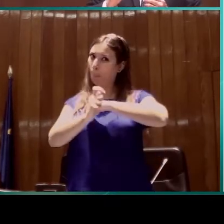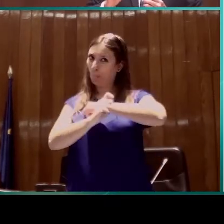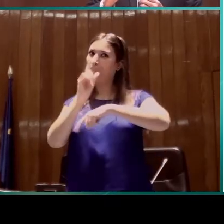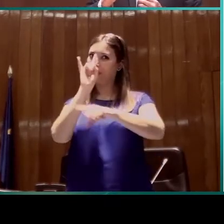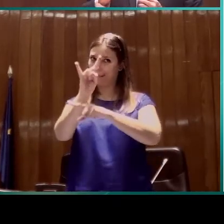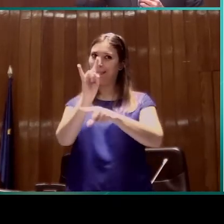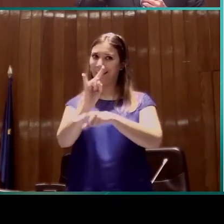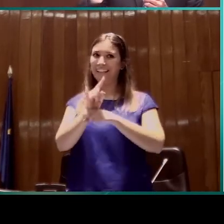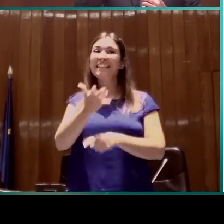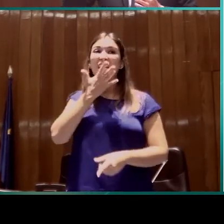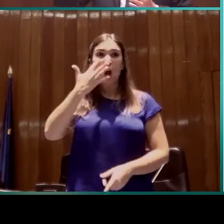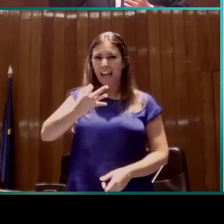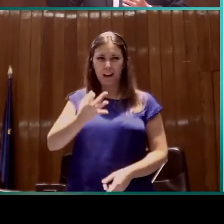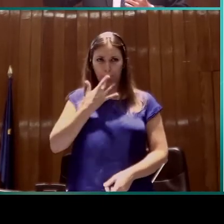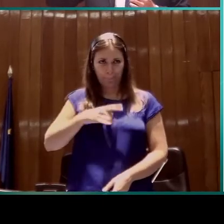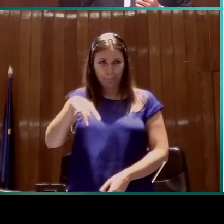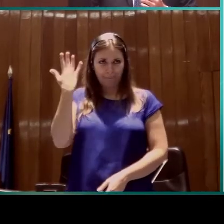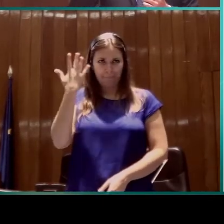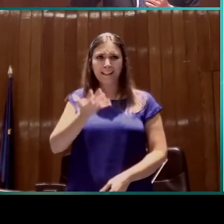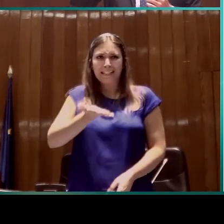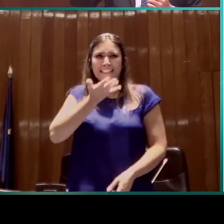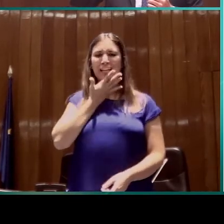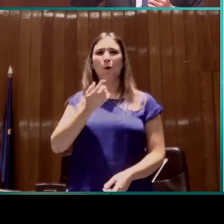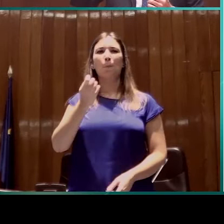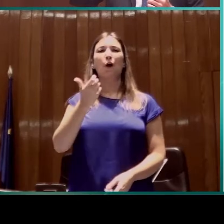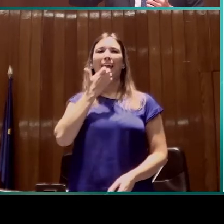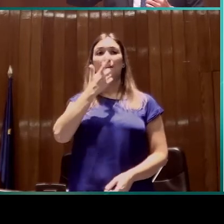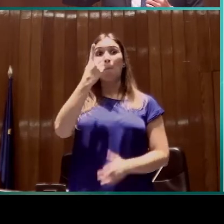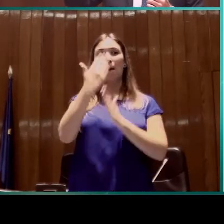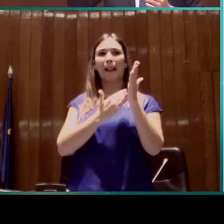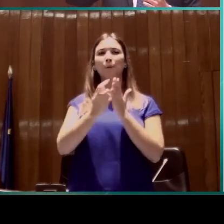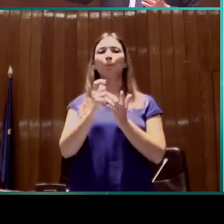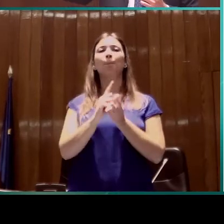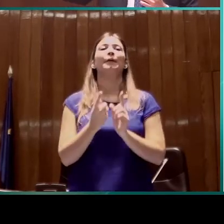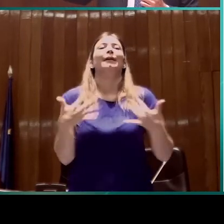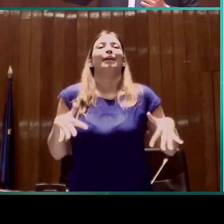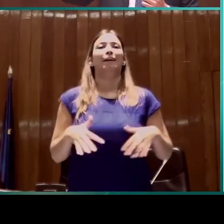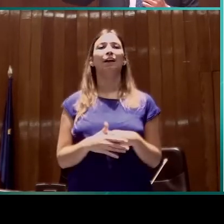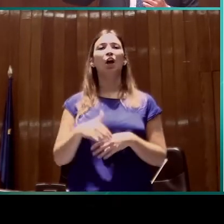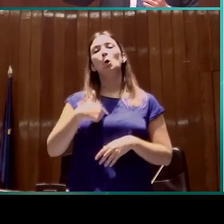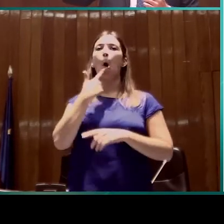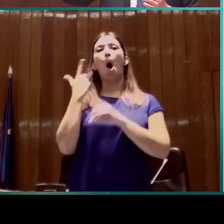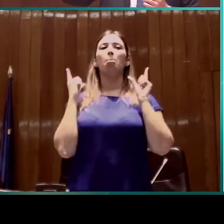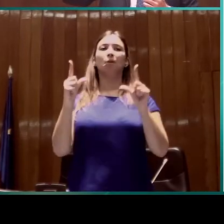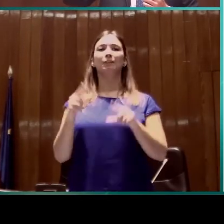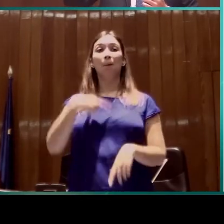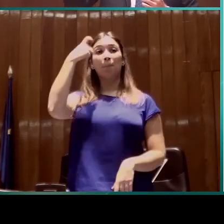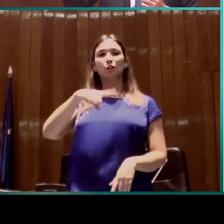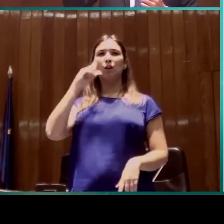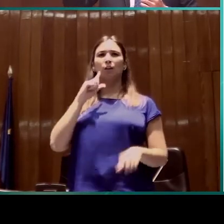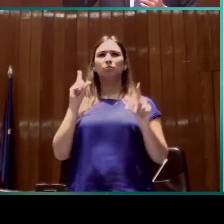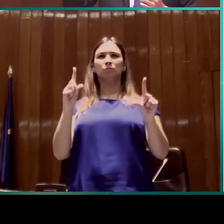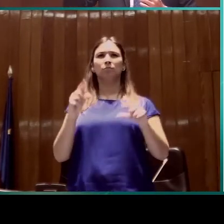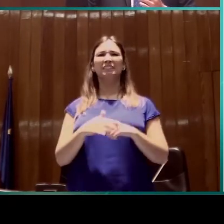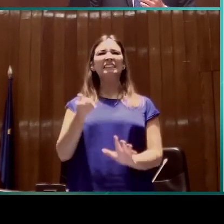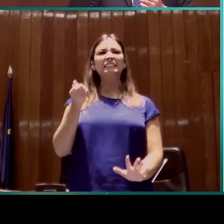no les poníamos un signo real, sino era un signo en donde cambiábamos uno de los parámetros y se correspondía con un no